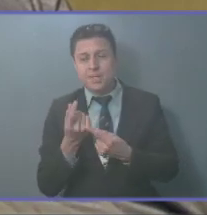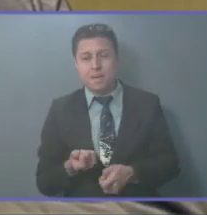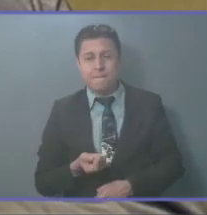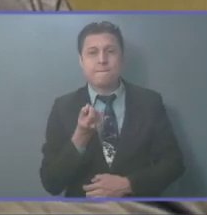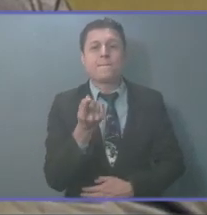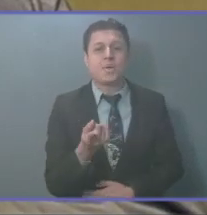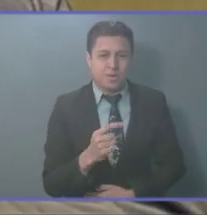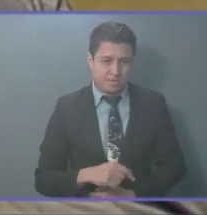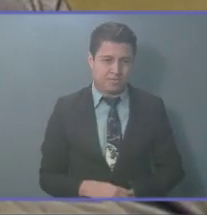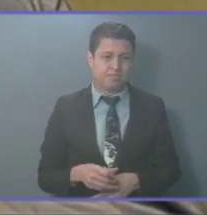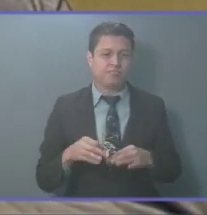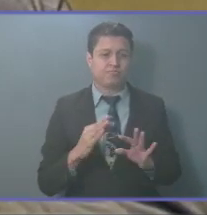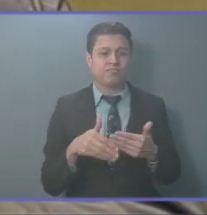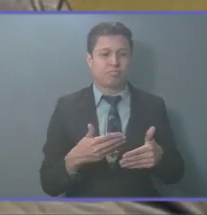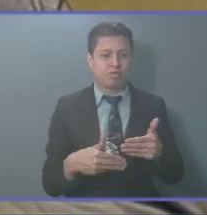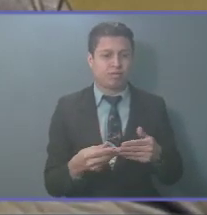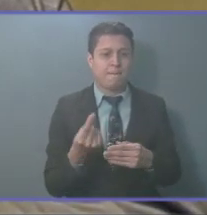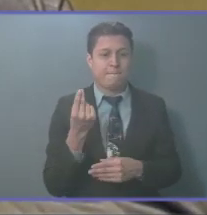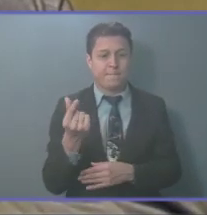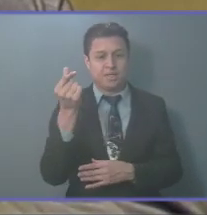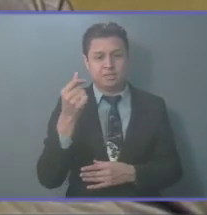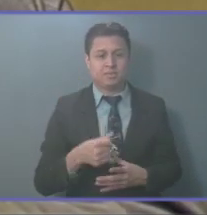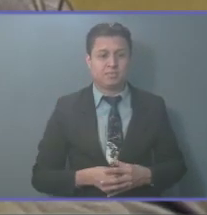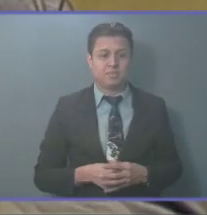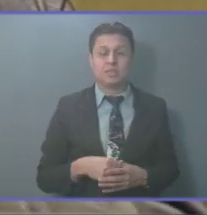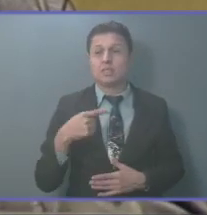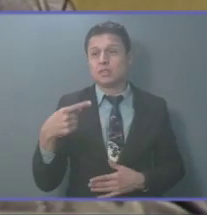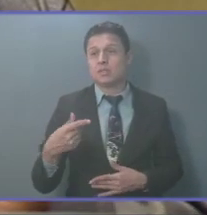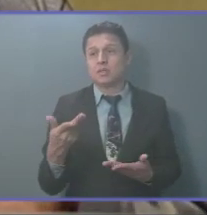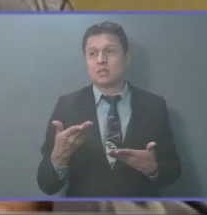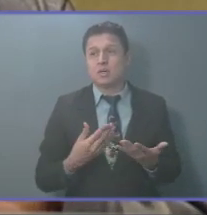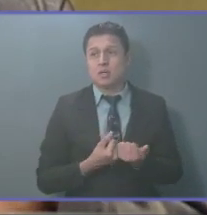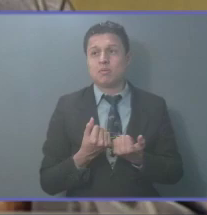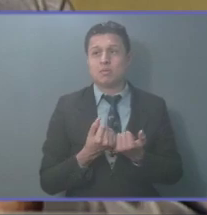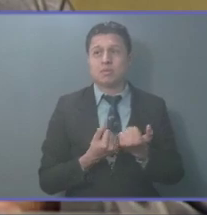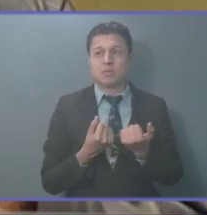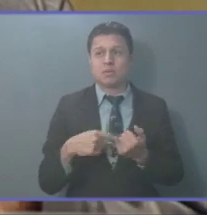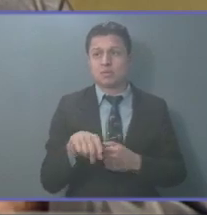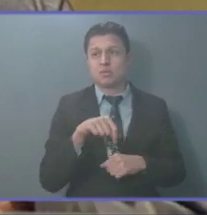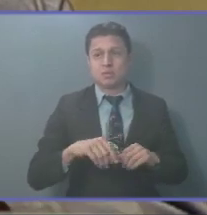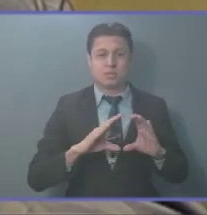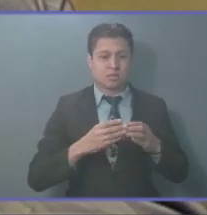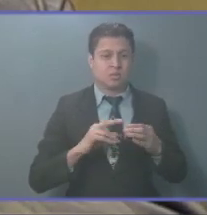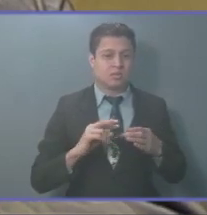para darles el respaldo y el apoyo, que siempre es mutuo en estas